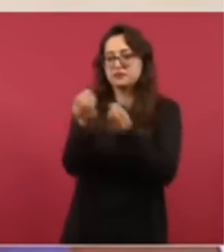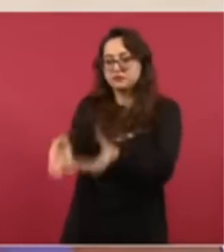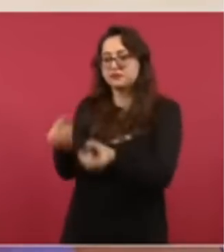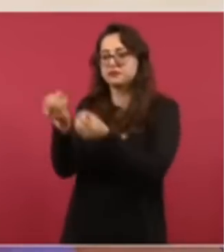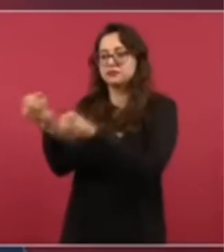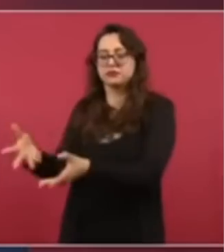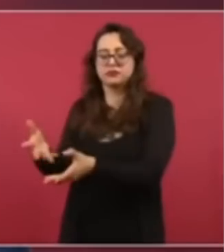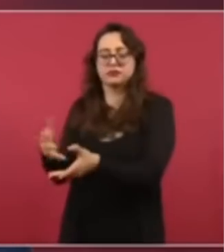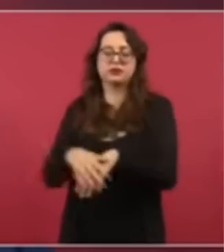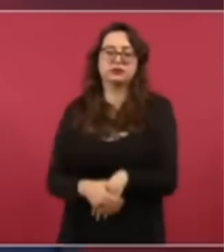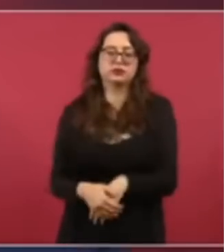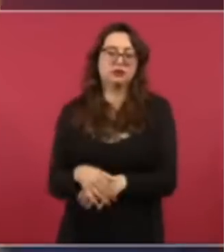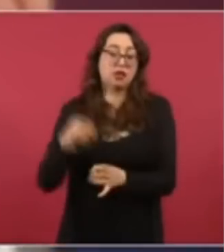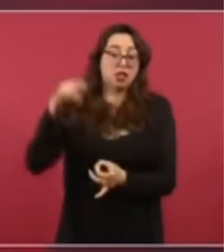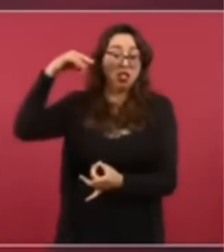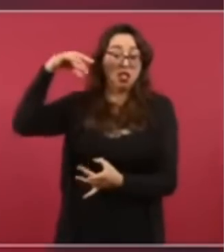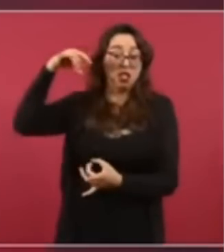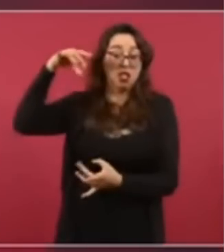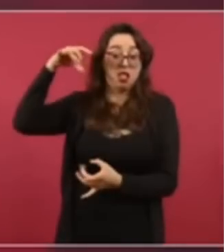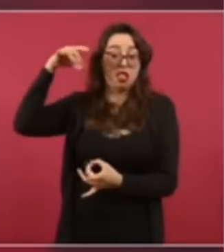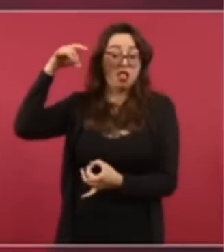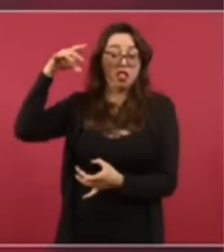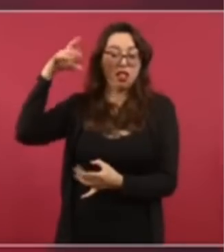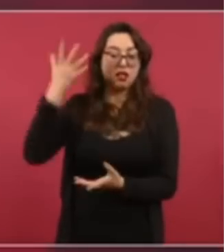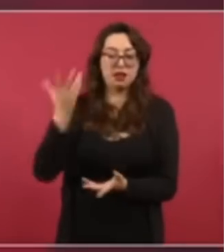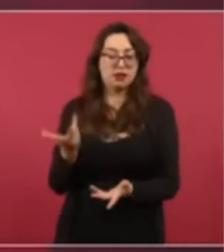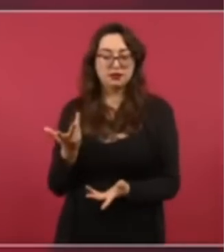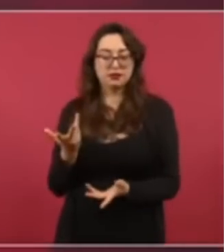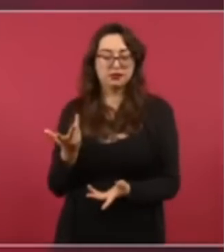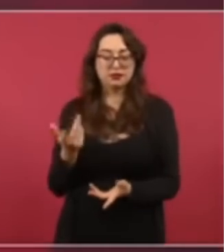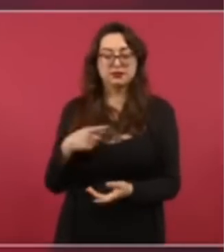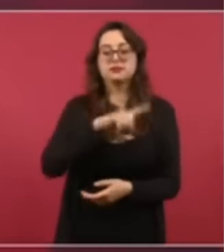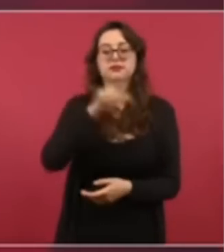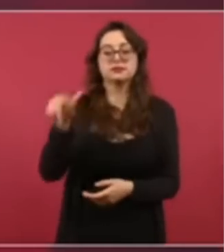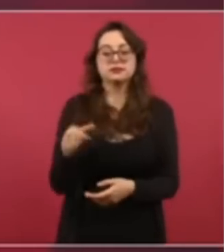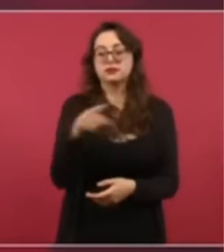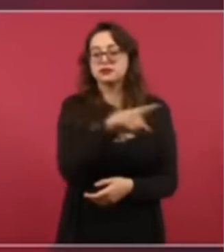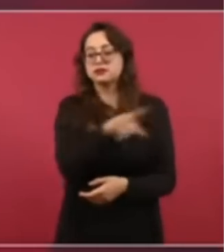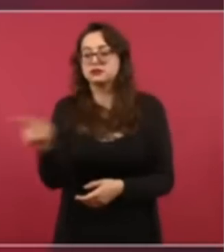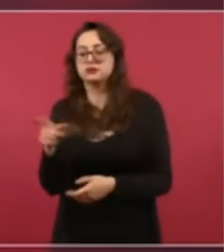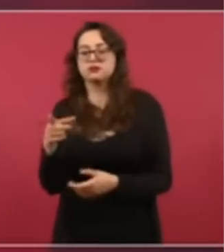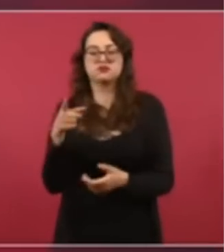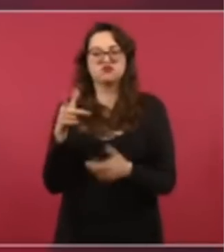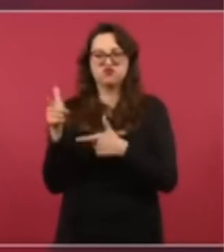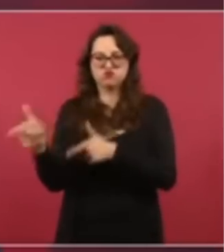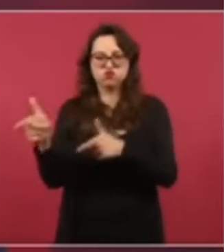Y resulta que llega a un nivel, no